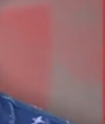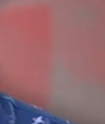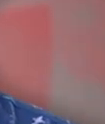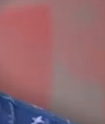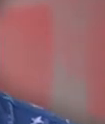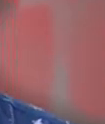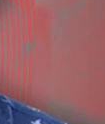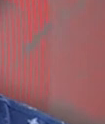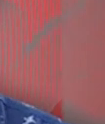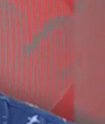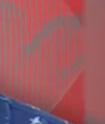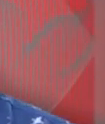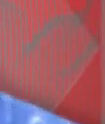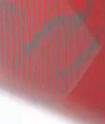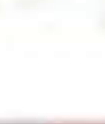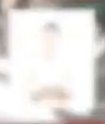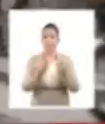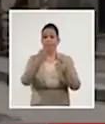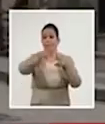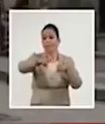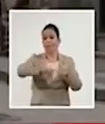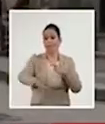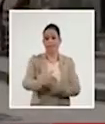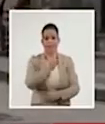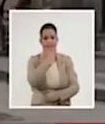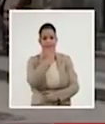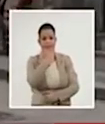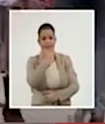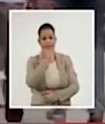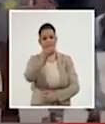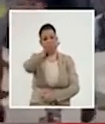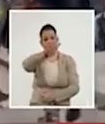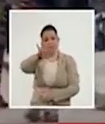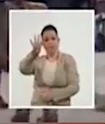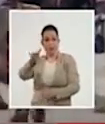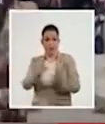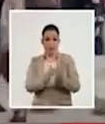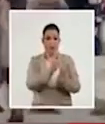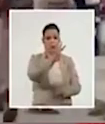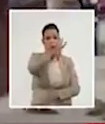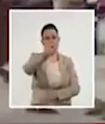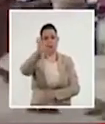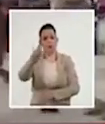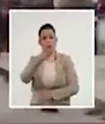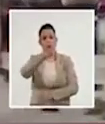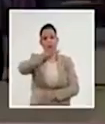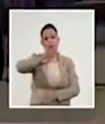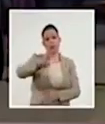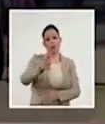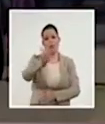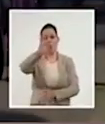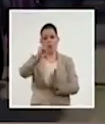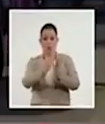da orain hau justif eriza baita uka ere nah egea edo engua